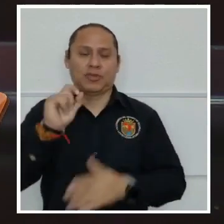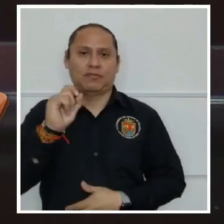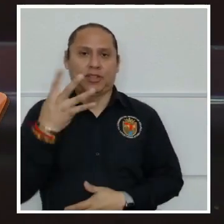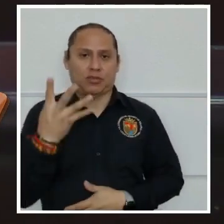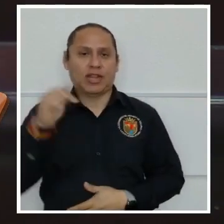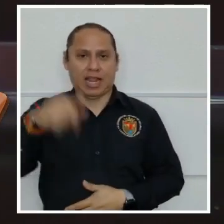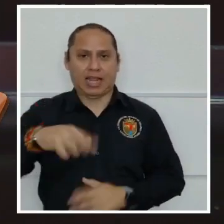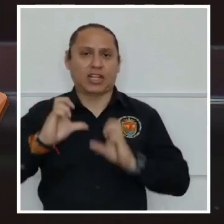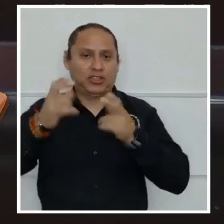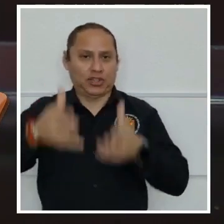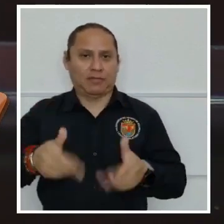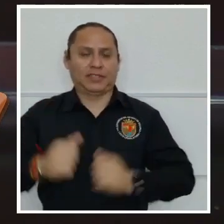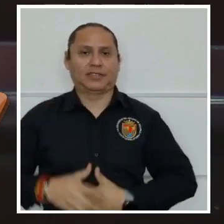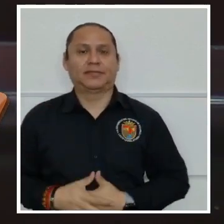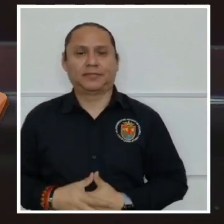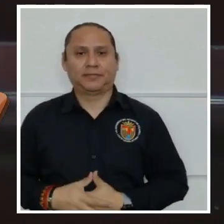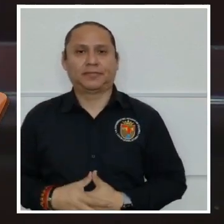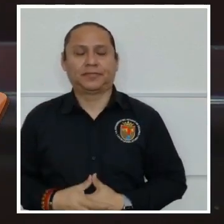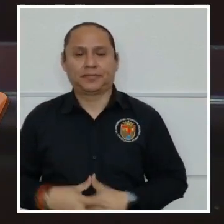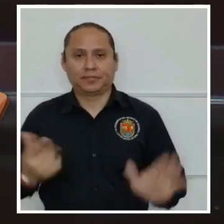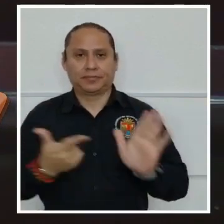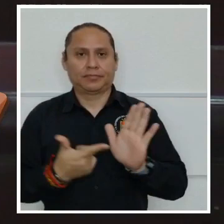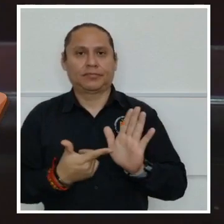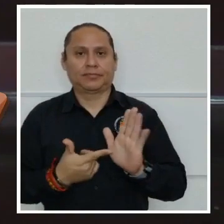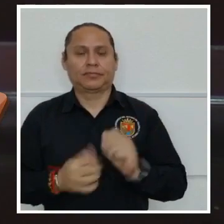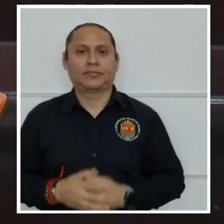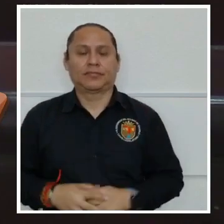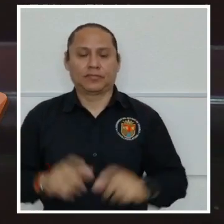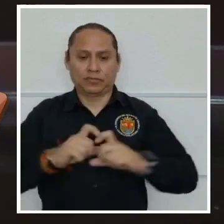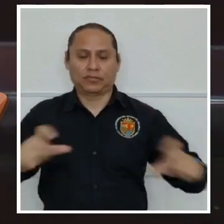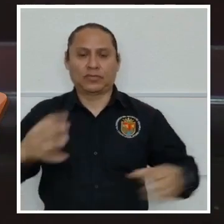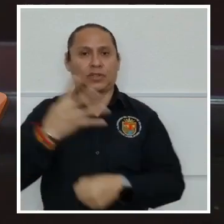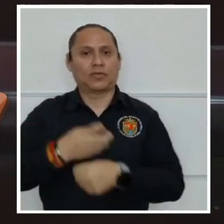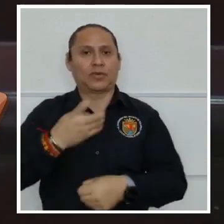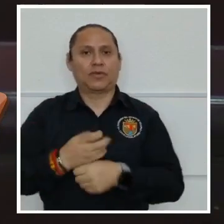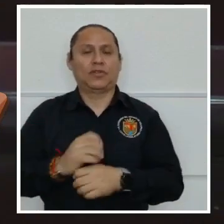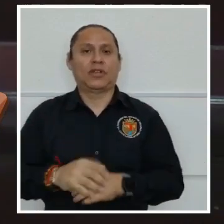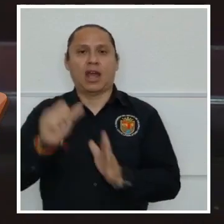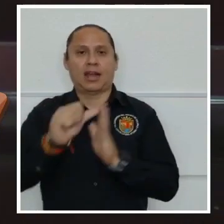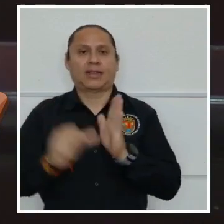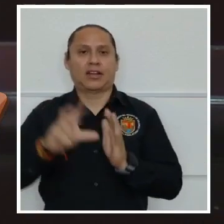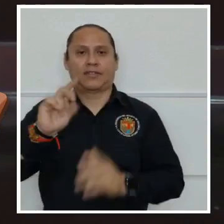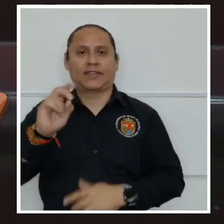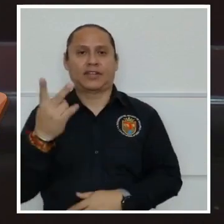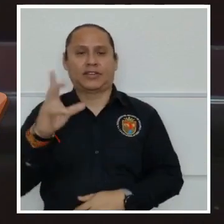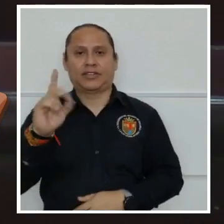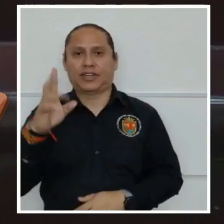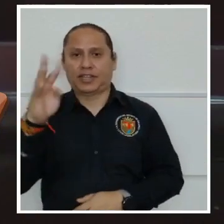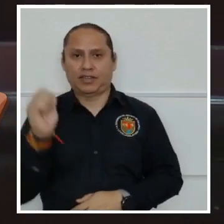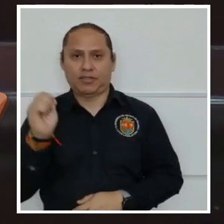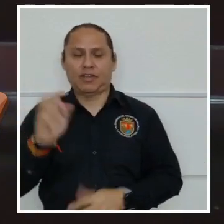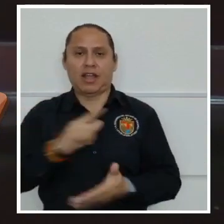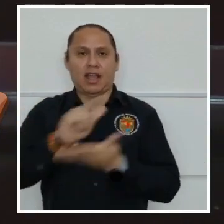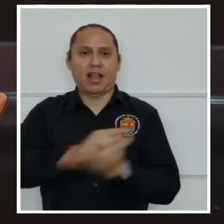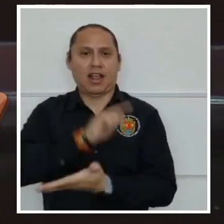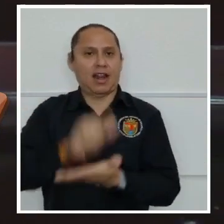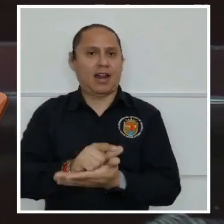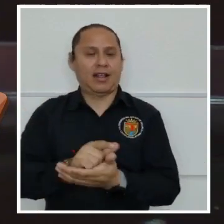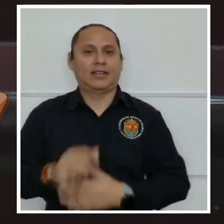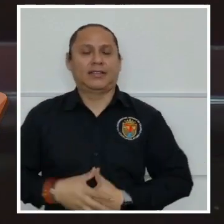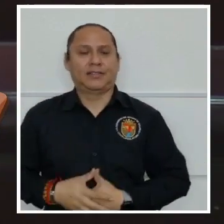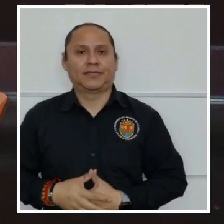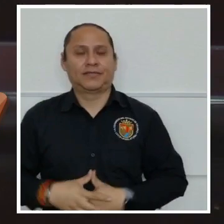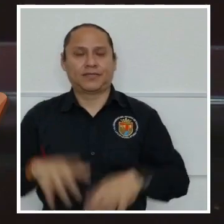ejercicio fiscal 2024. Y con fundamento en la fracción cuarta de los artículos 32 y 39 de la Ley